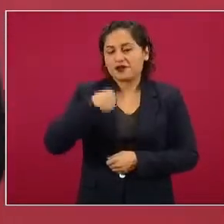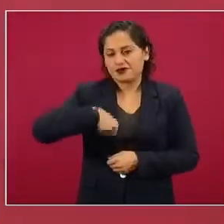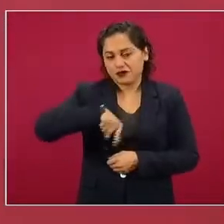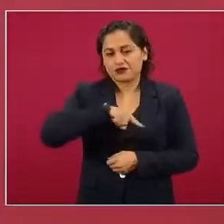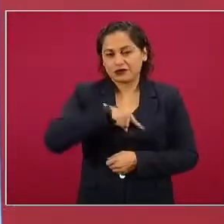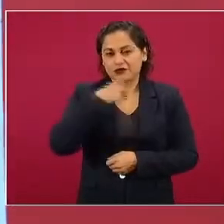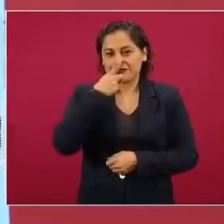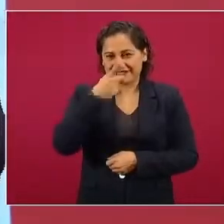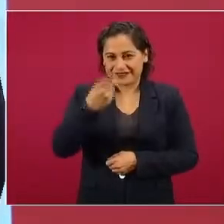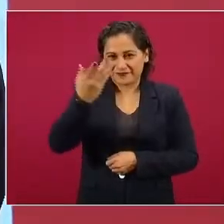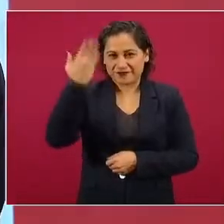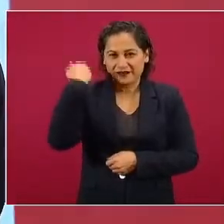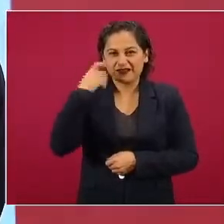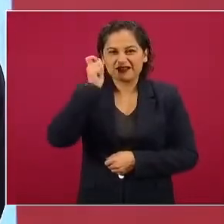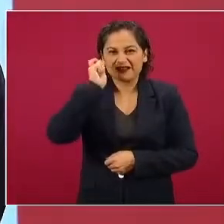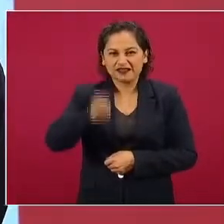abajo,